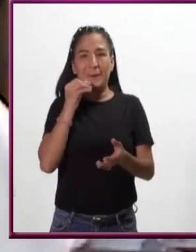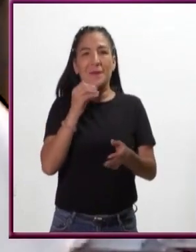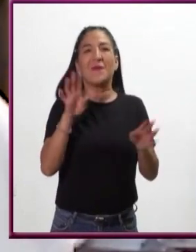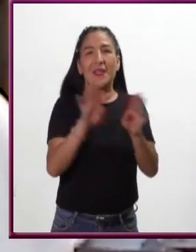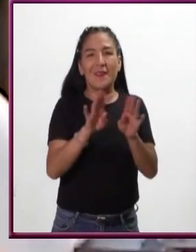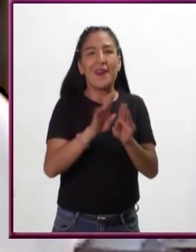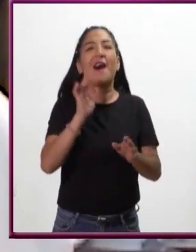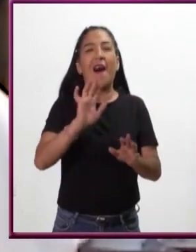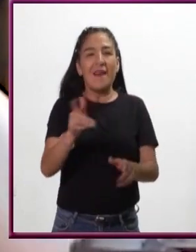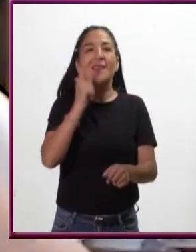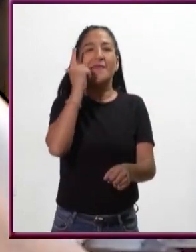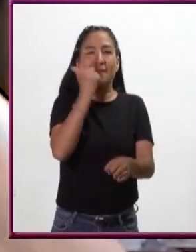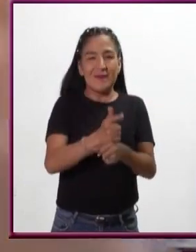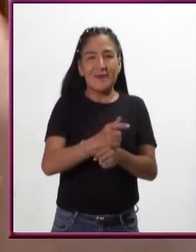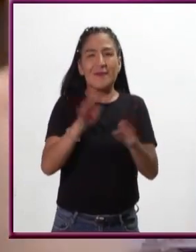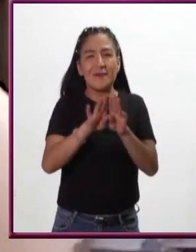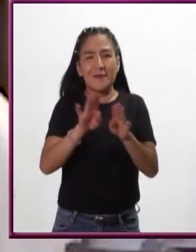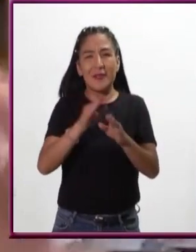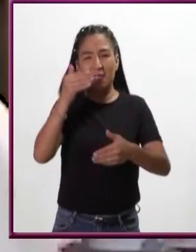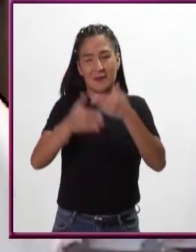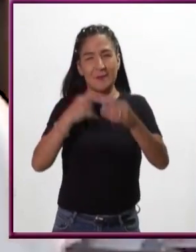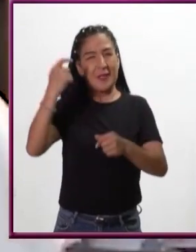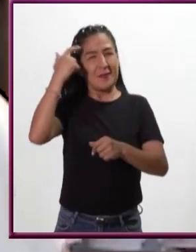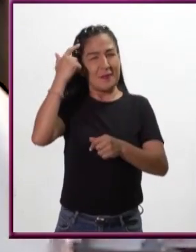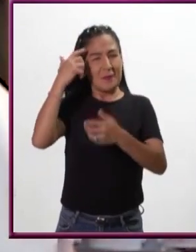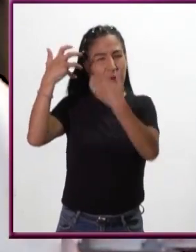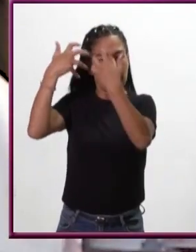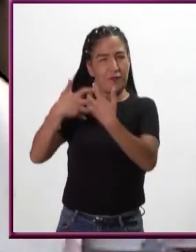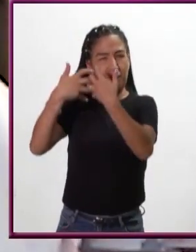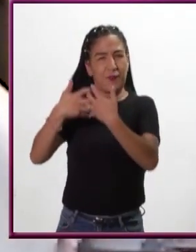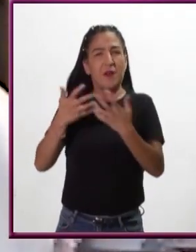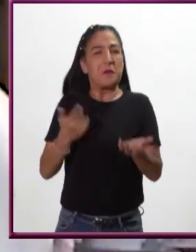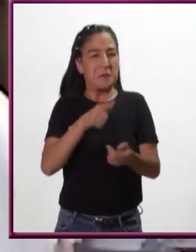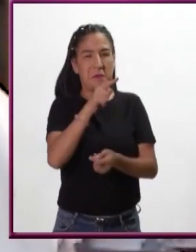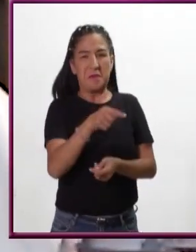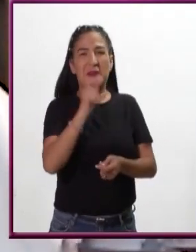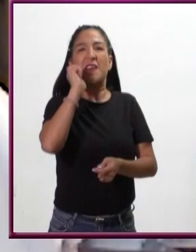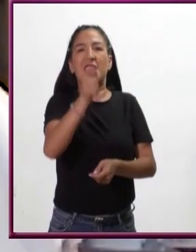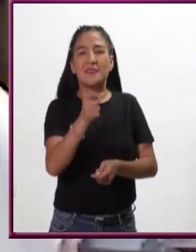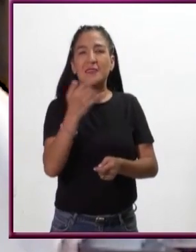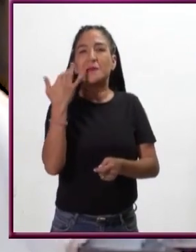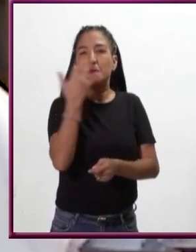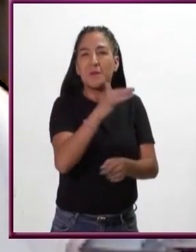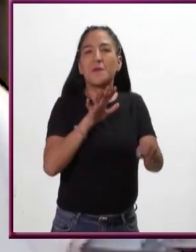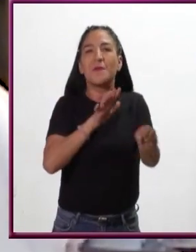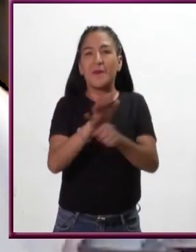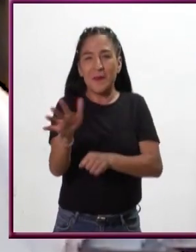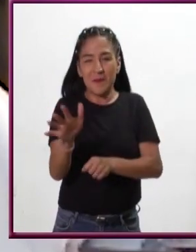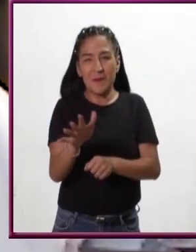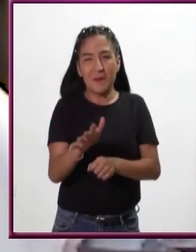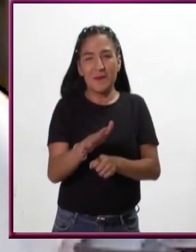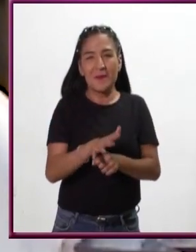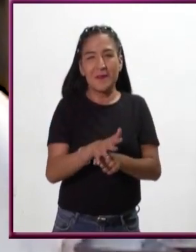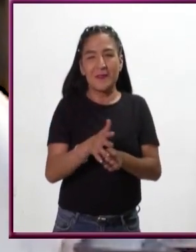activan y que son capaces de ir sensando el tipo de sabor